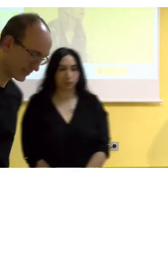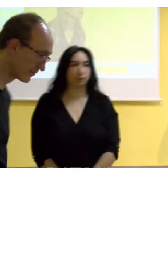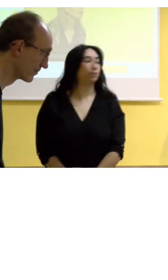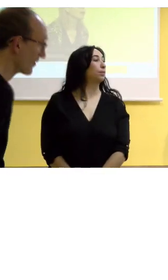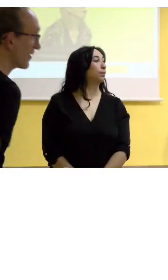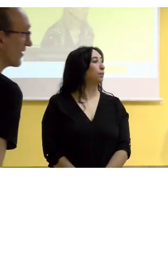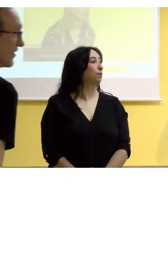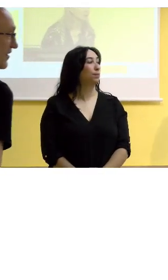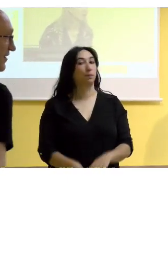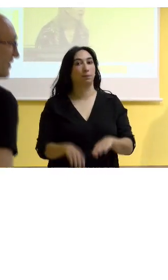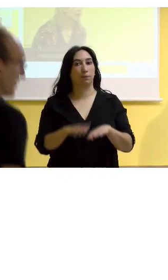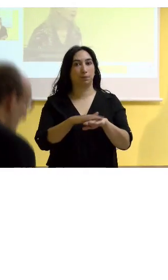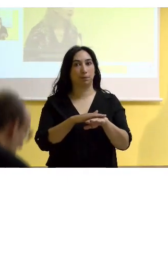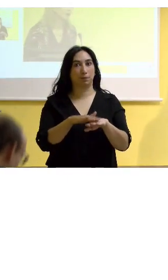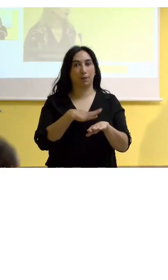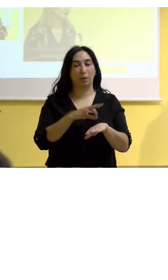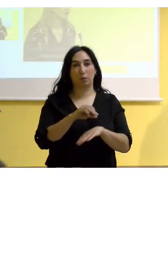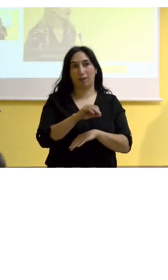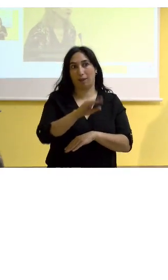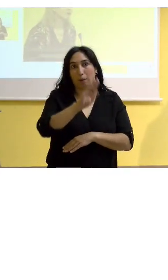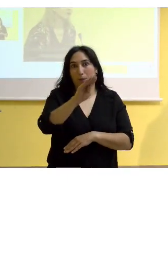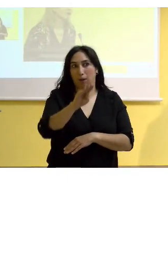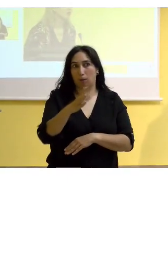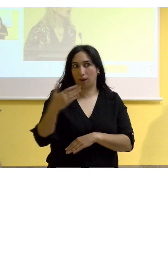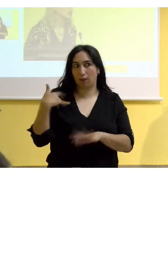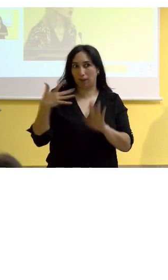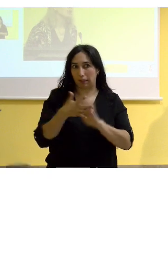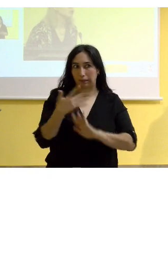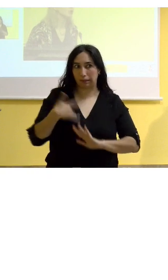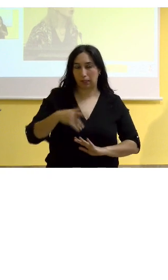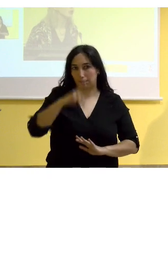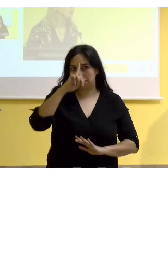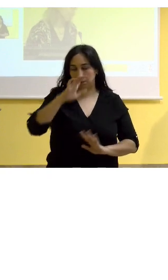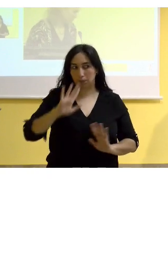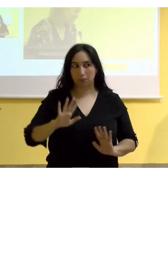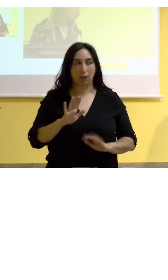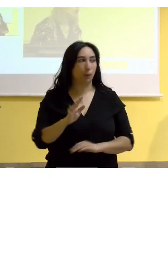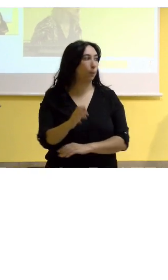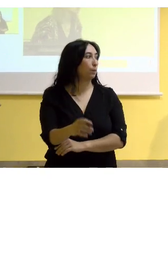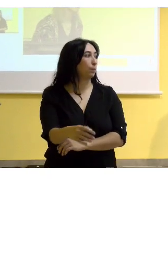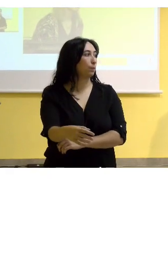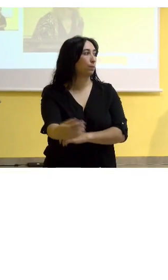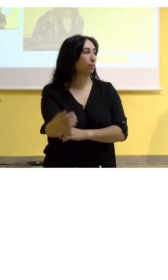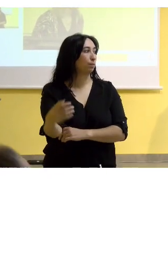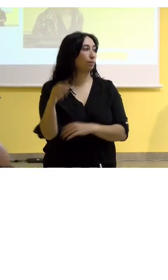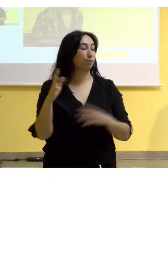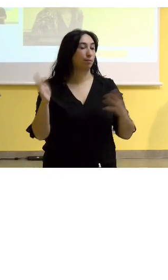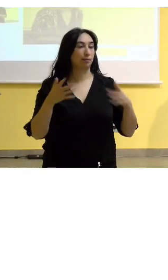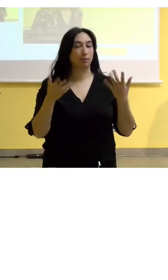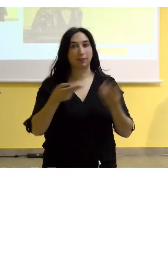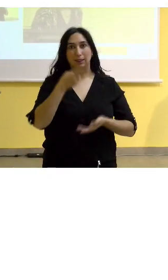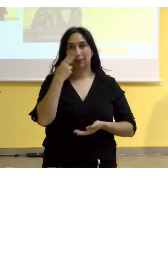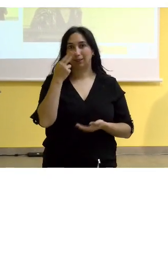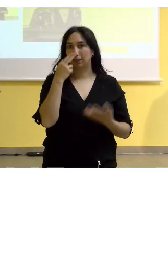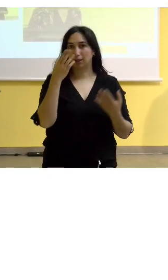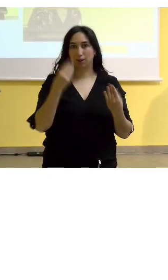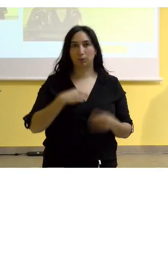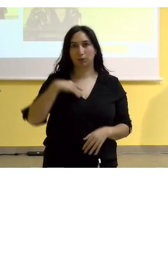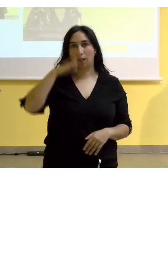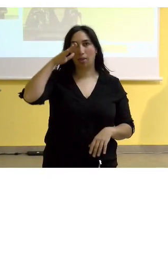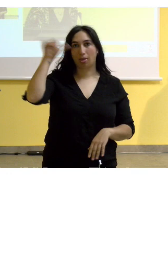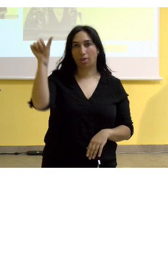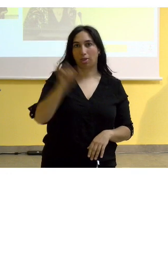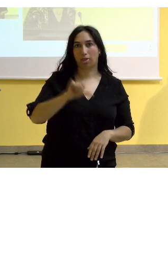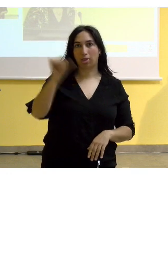¿Me vas a perdonar? Igual hago una pregunta que ya la has dicho. No, Un segundo, no, por favor. No, no. Me interesaba muchísimo escucharte y